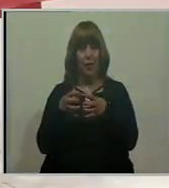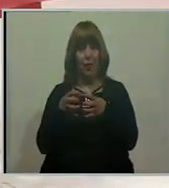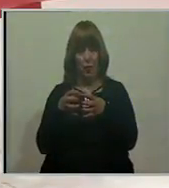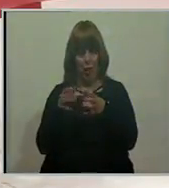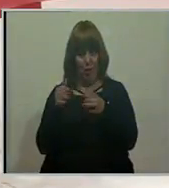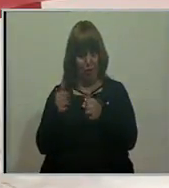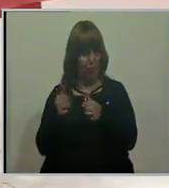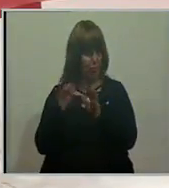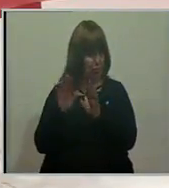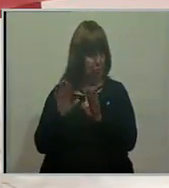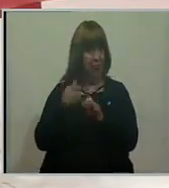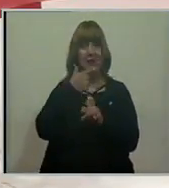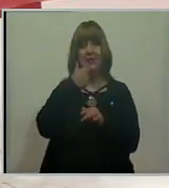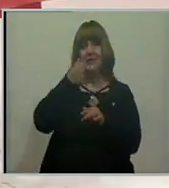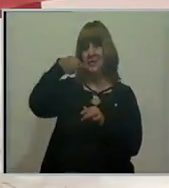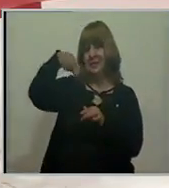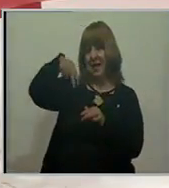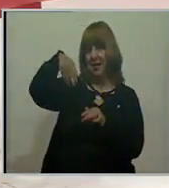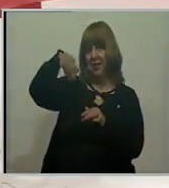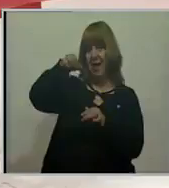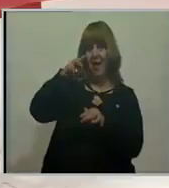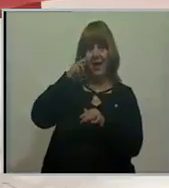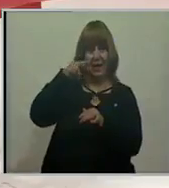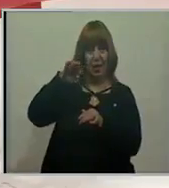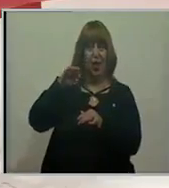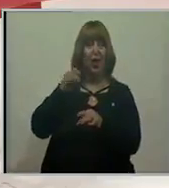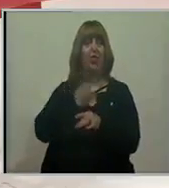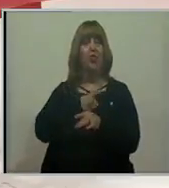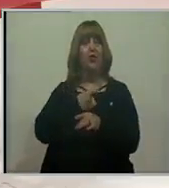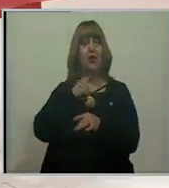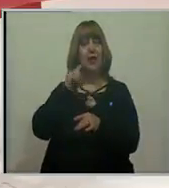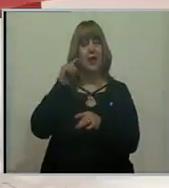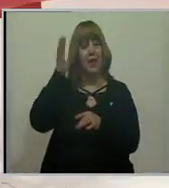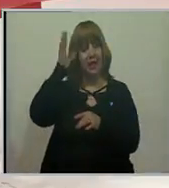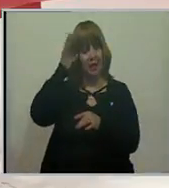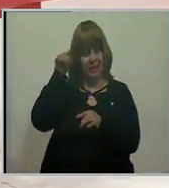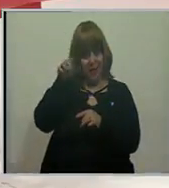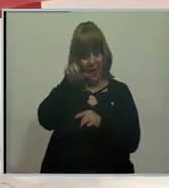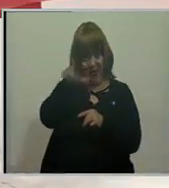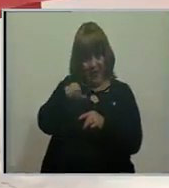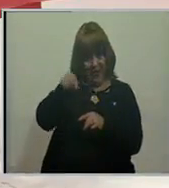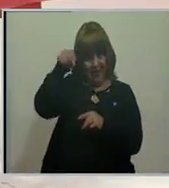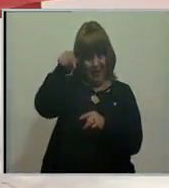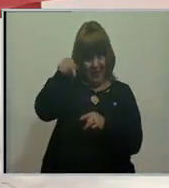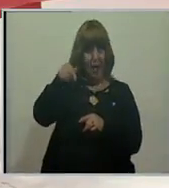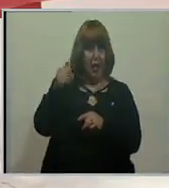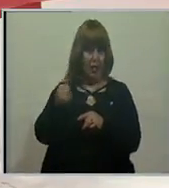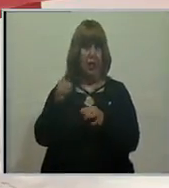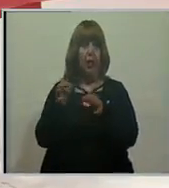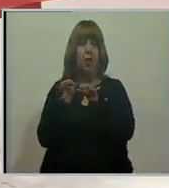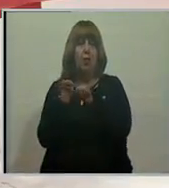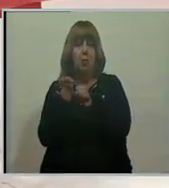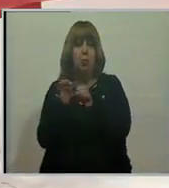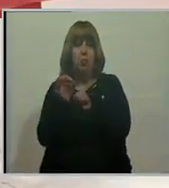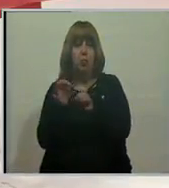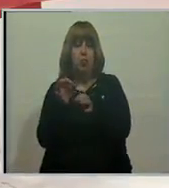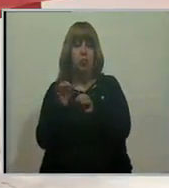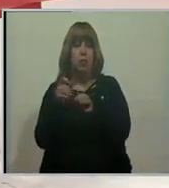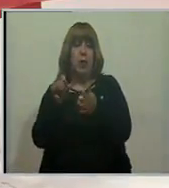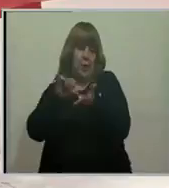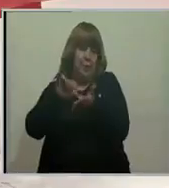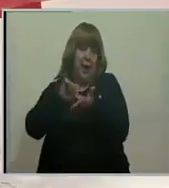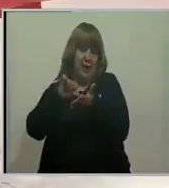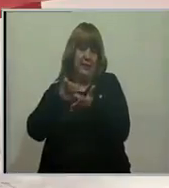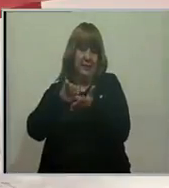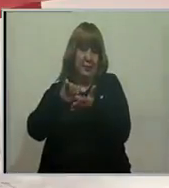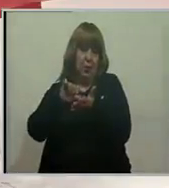es bastante particular la situación. Lo cierto es que el partido no se juega. Y es todo tan desprolijo, a tan poquito del Mundial, ¿no? Porque también uno supone que